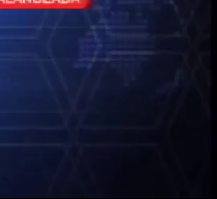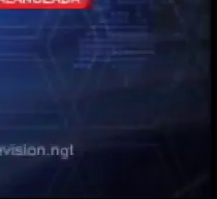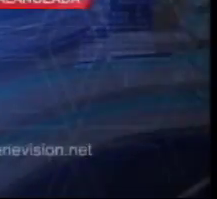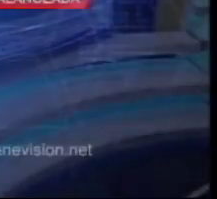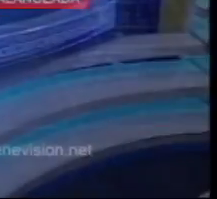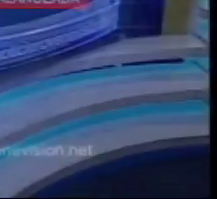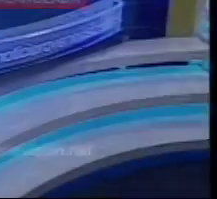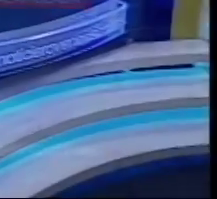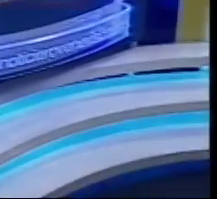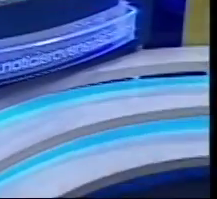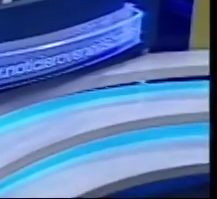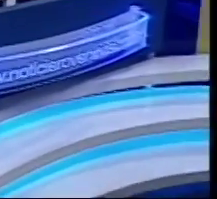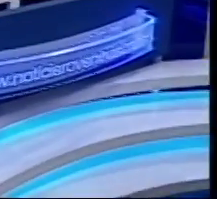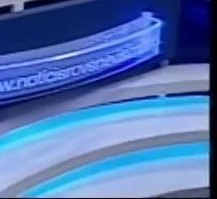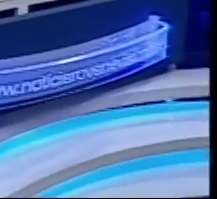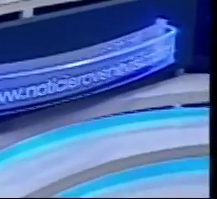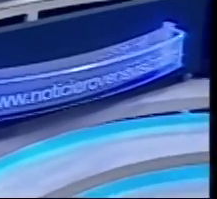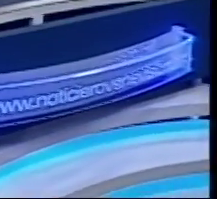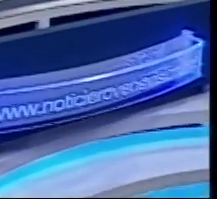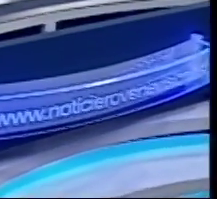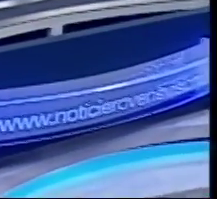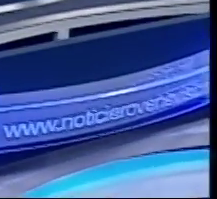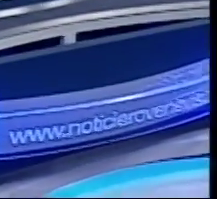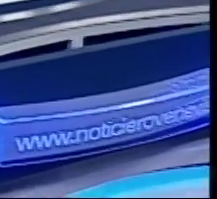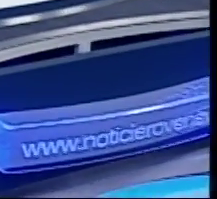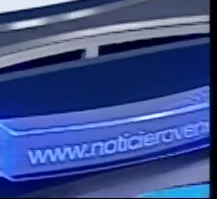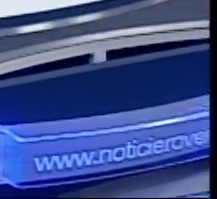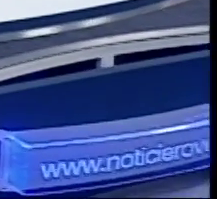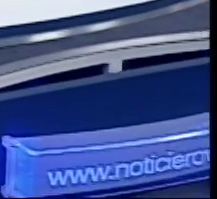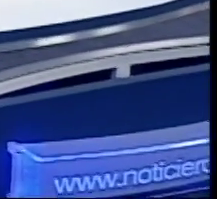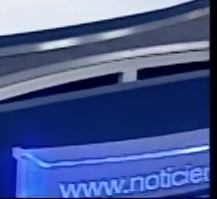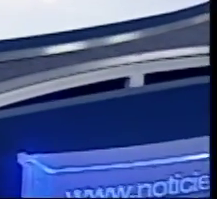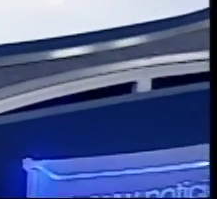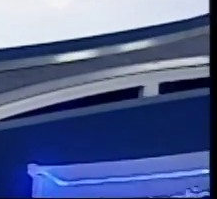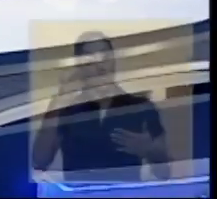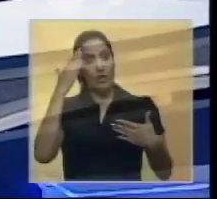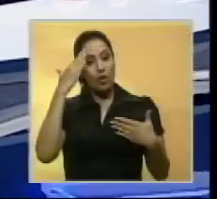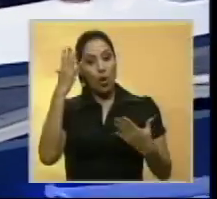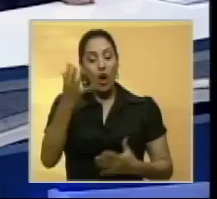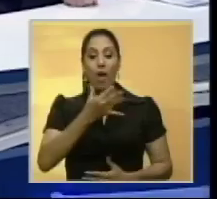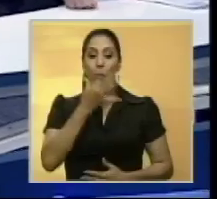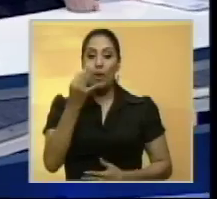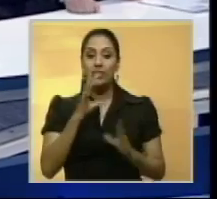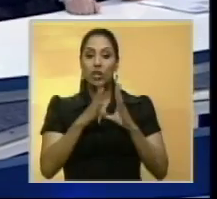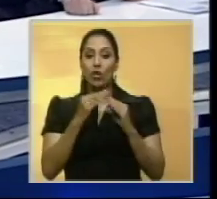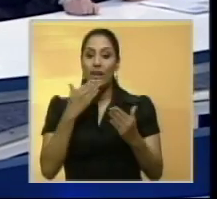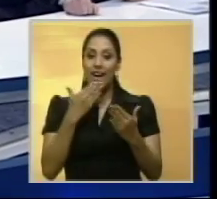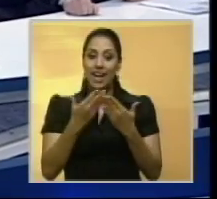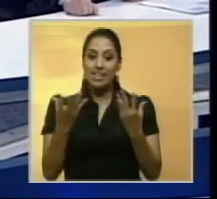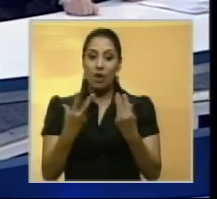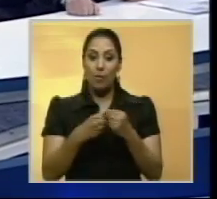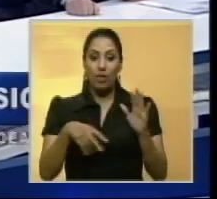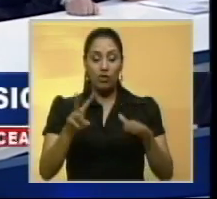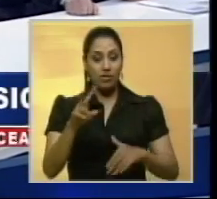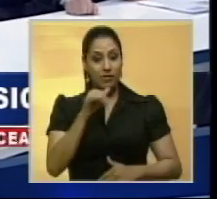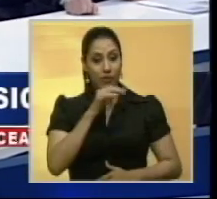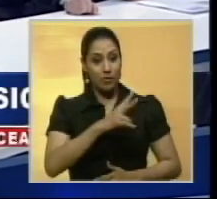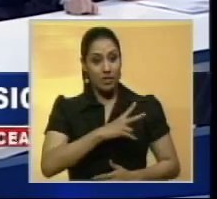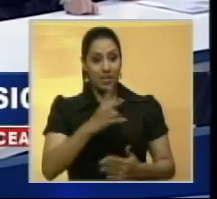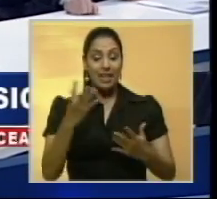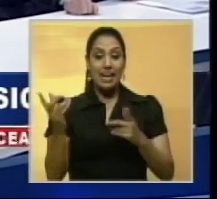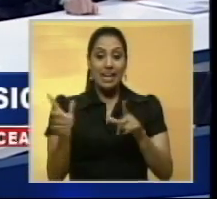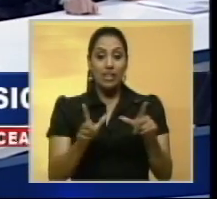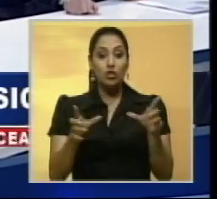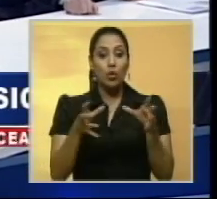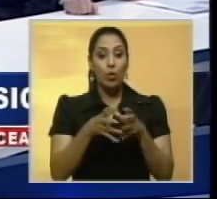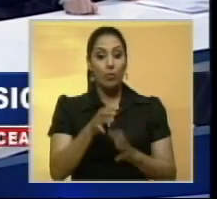Noticiero Venevisión. Información justa y balanceada. Muy buenas tardes tengan todos. Gracias por acompañarnos. Ya estamos listos